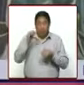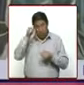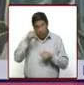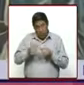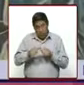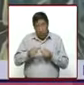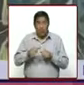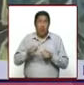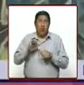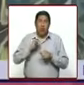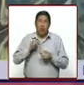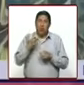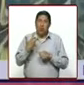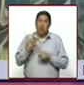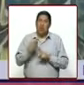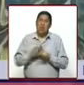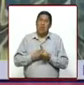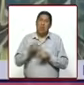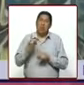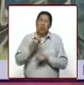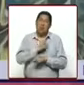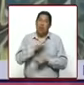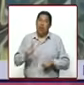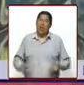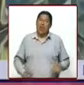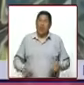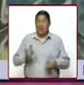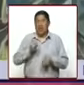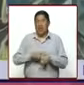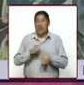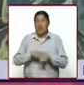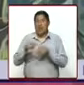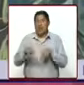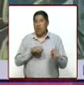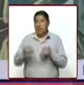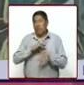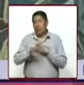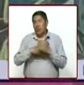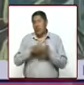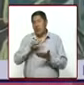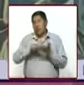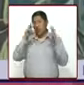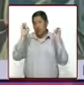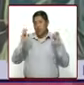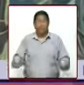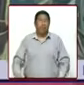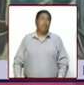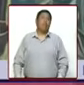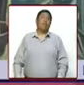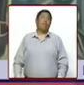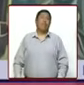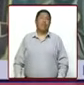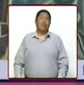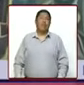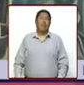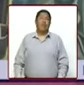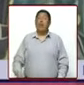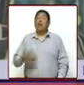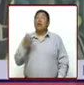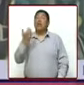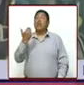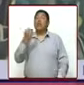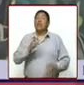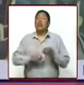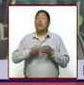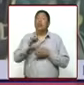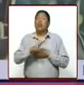que yo recién estoy 3 meses de subalcalde y es en ese periodo que se está ejecutando todo esto. ¿Cuándo se planea entregar? ¿15 de noviembre?